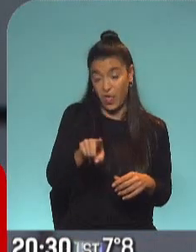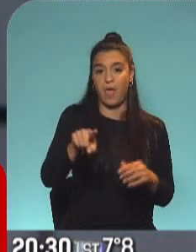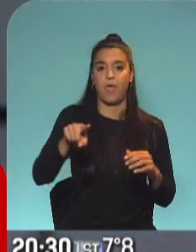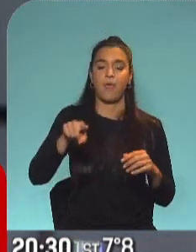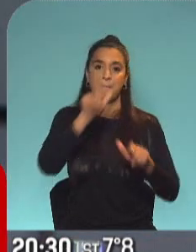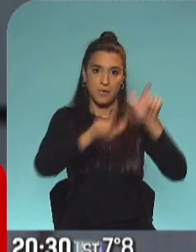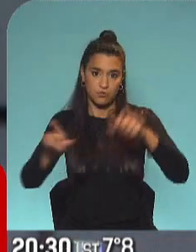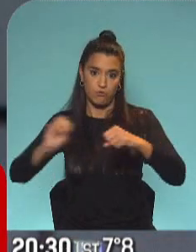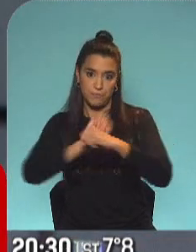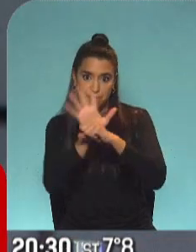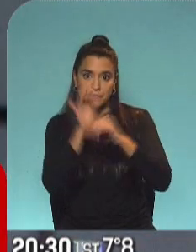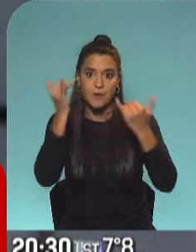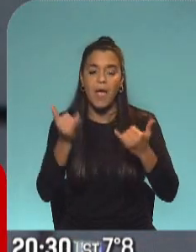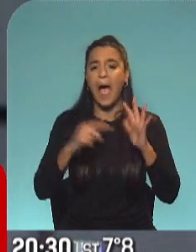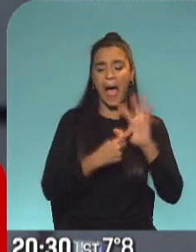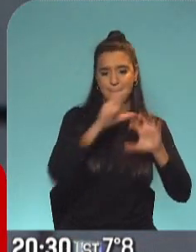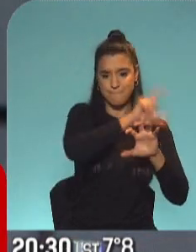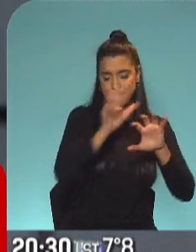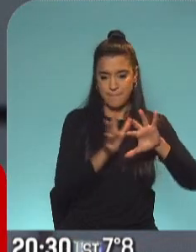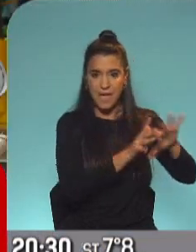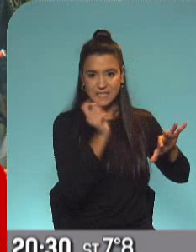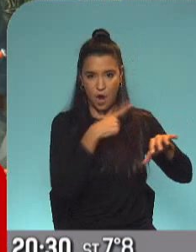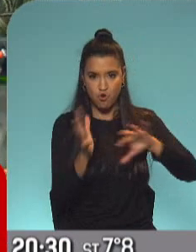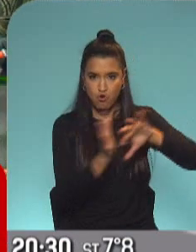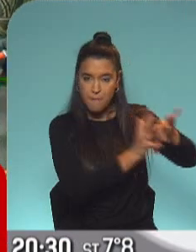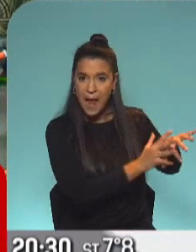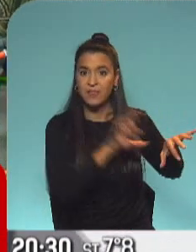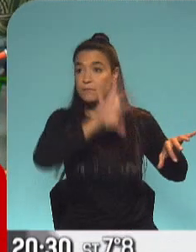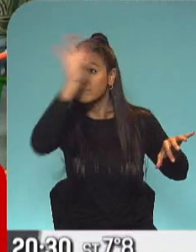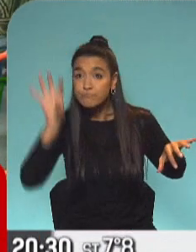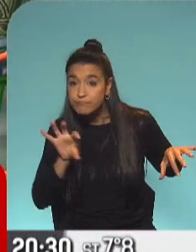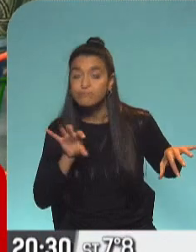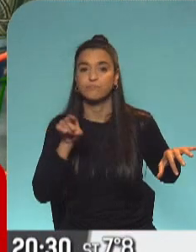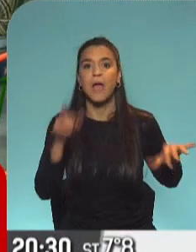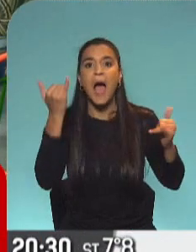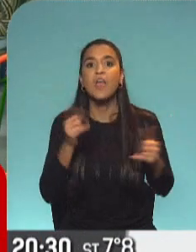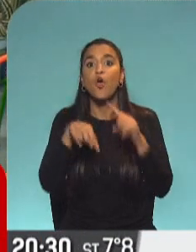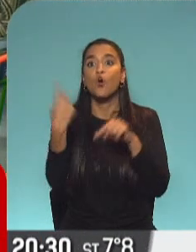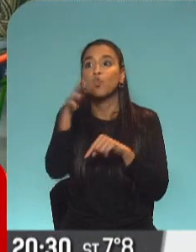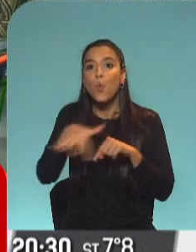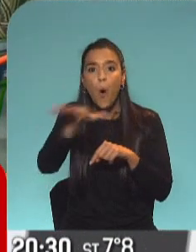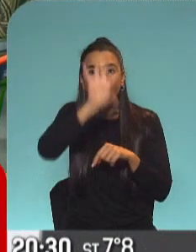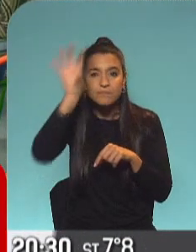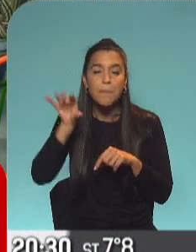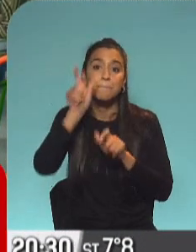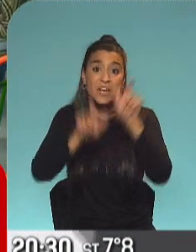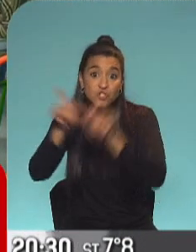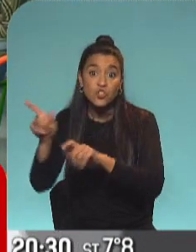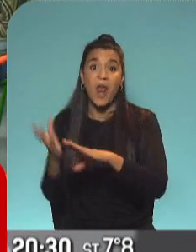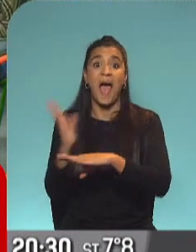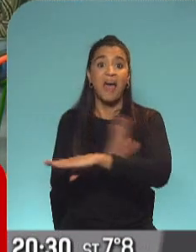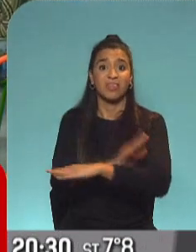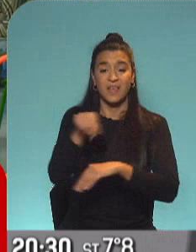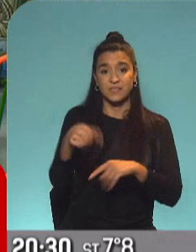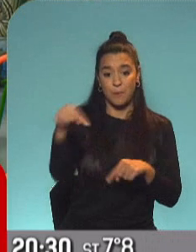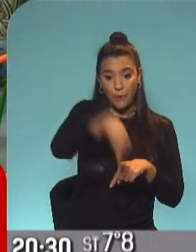otros lugares del país, no hablamos de AMBA ni de Chaco en este momento, pero que se encuentran y que aparecen en otros lugares del país, son gente que pasa por el AMBA